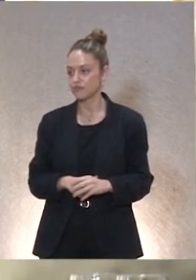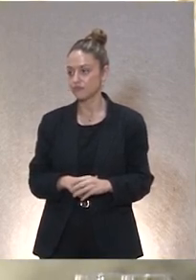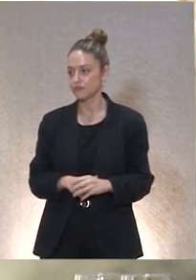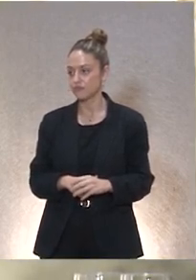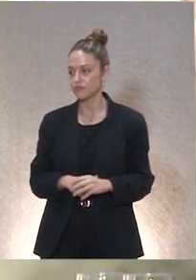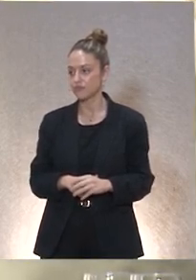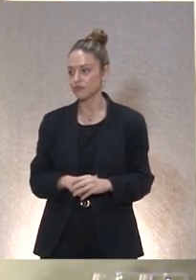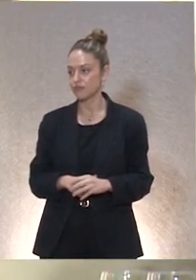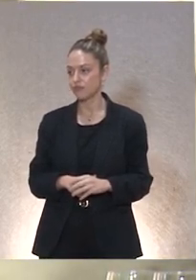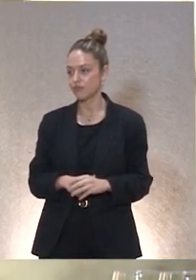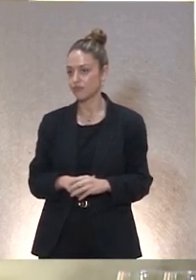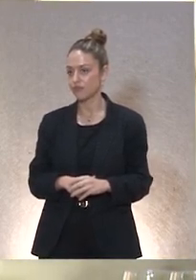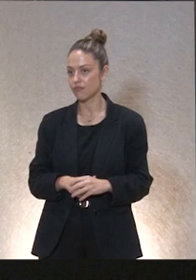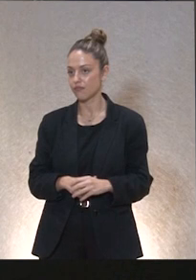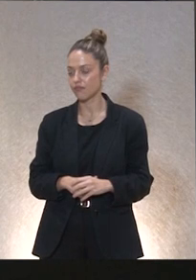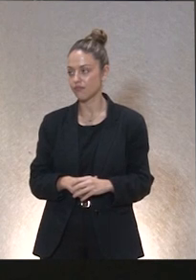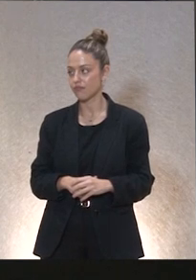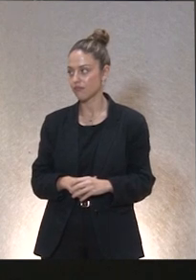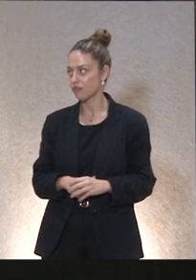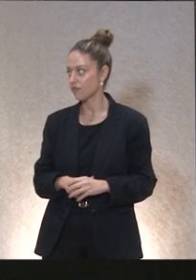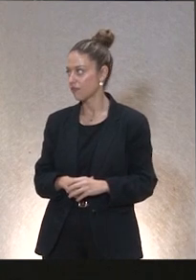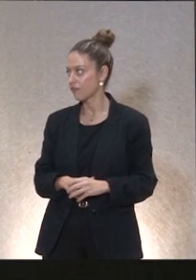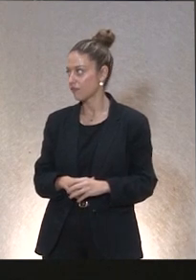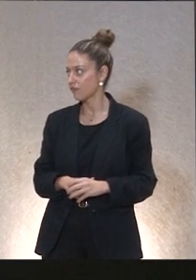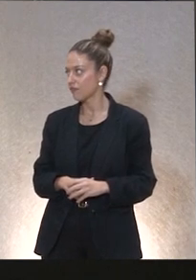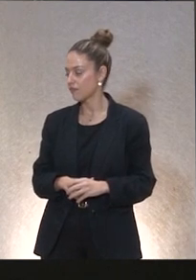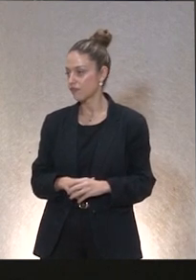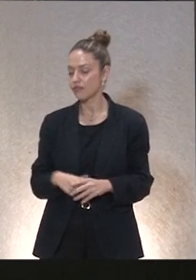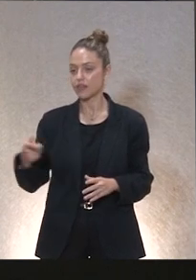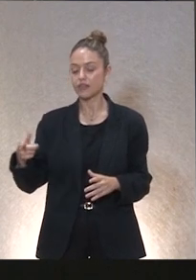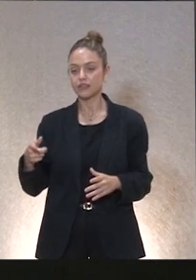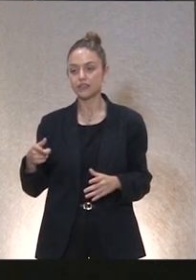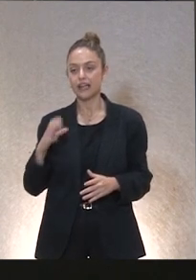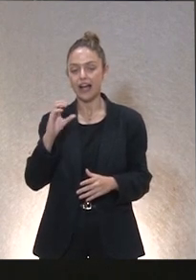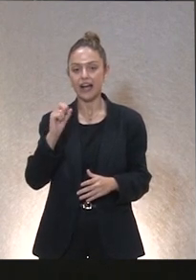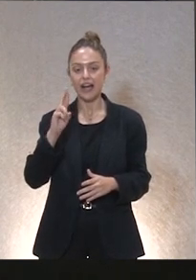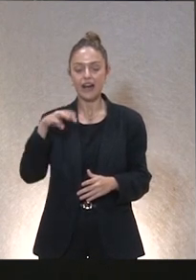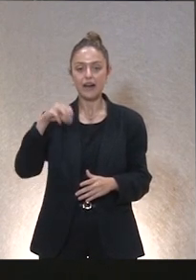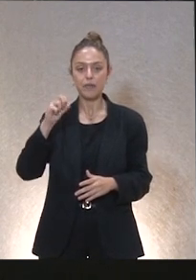entrega de bueno pasa Carmen como presidenta de